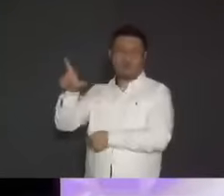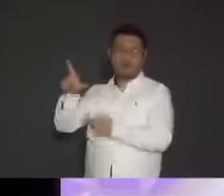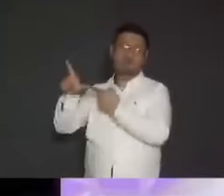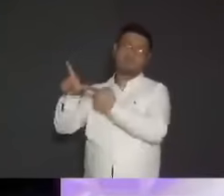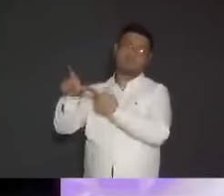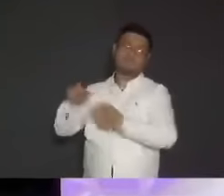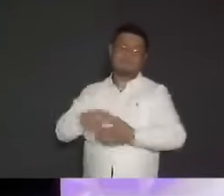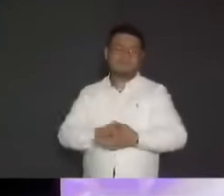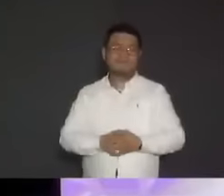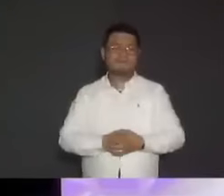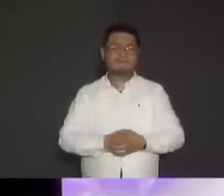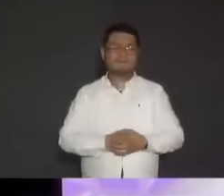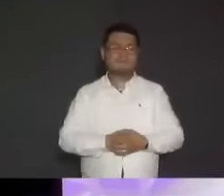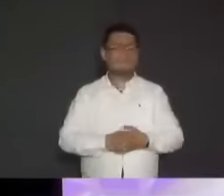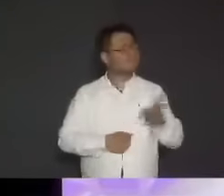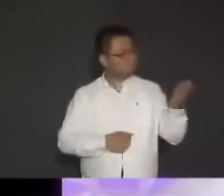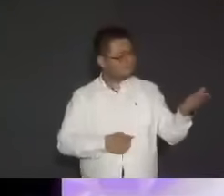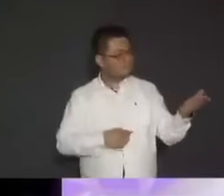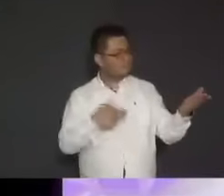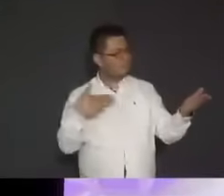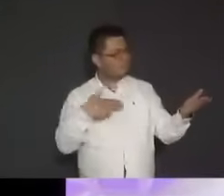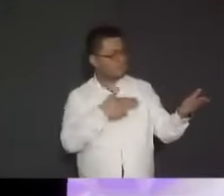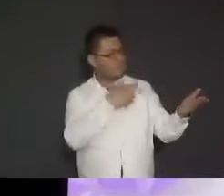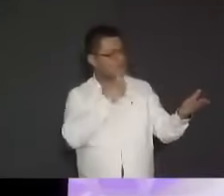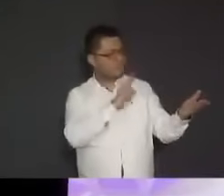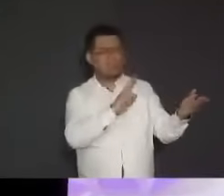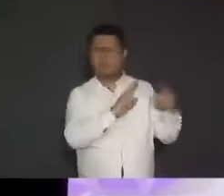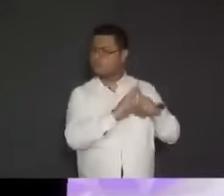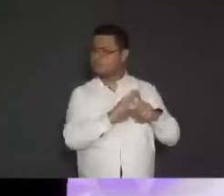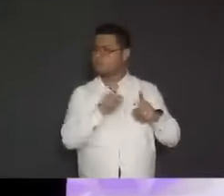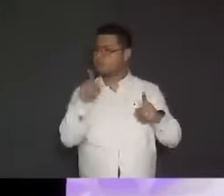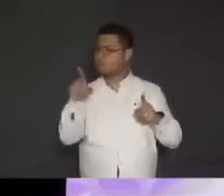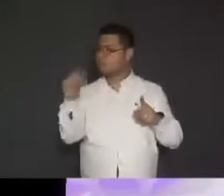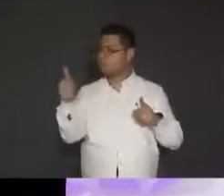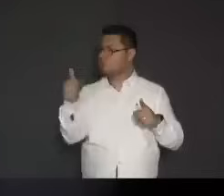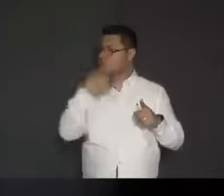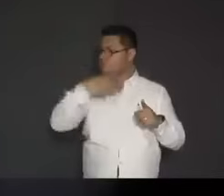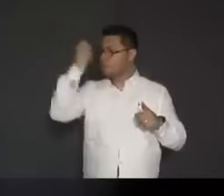Candidato Joaquín Jesús Díaz Mena, ¿quiere hacer uso de la palabra? No. ¿Alguien más?